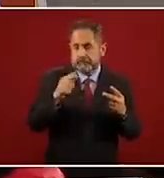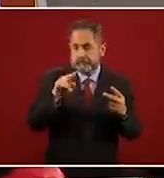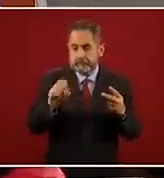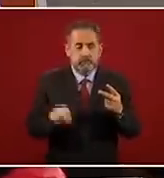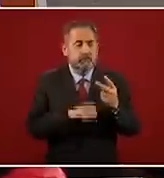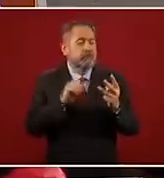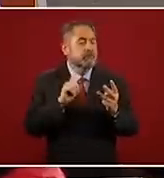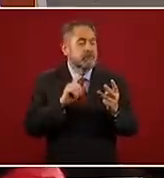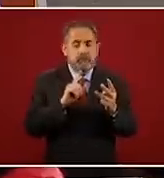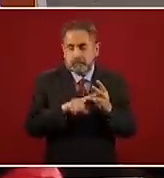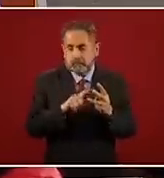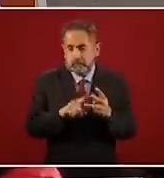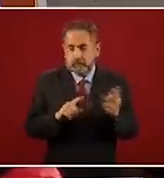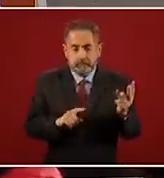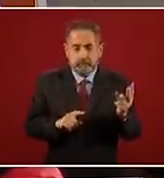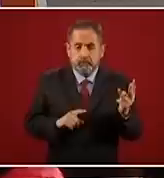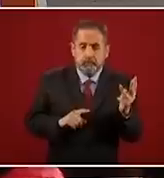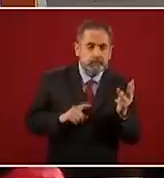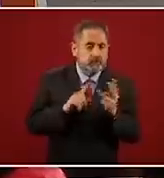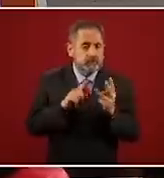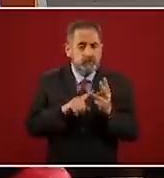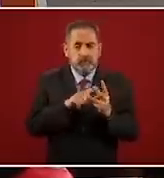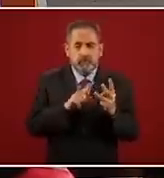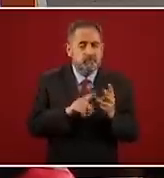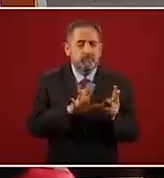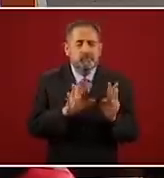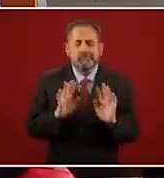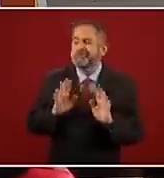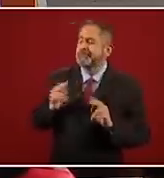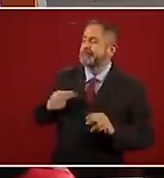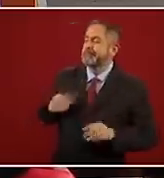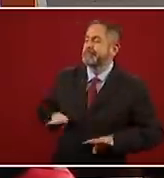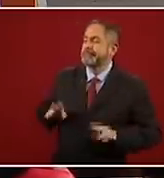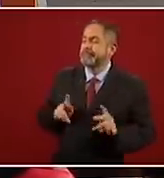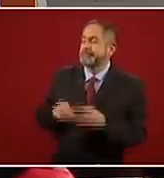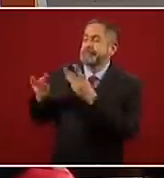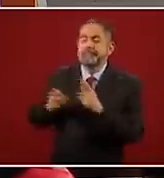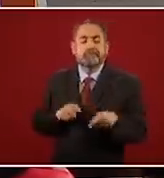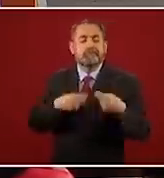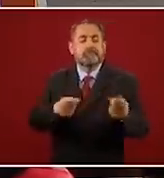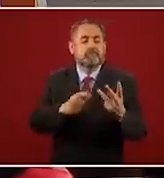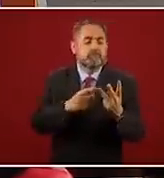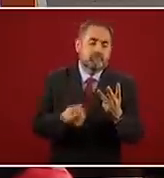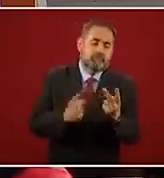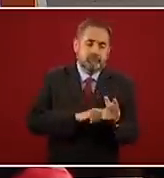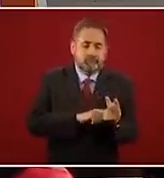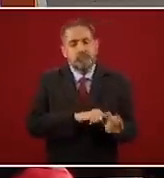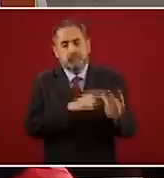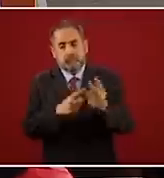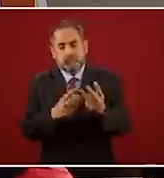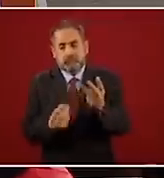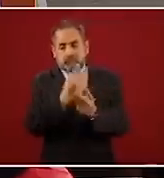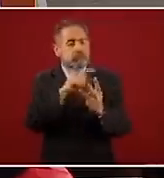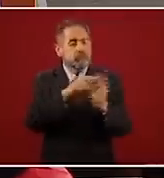dos originales, por lo menos una de las otras dos vendió ya su parte a otra empresa. Ahora una de las que